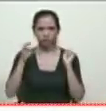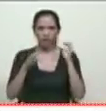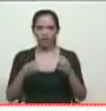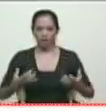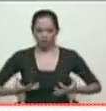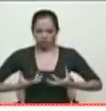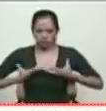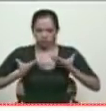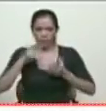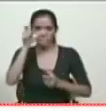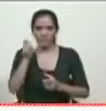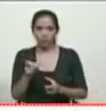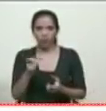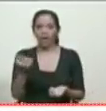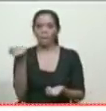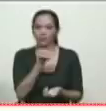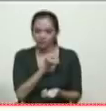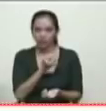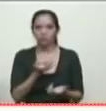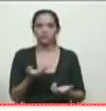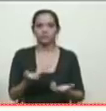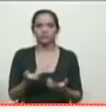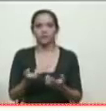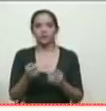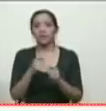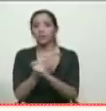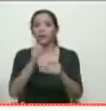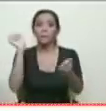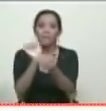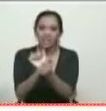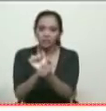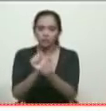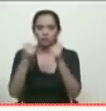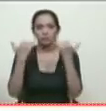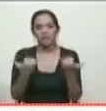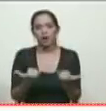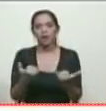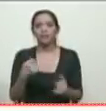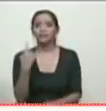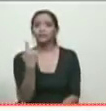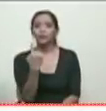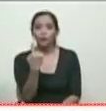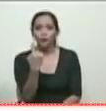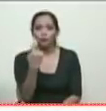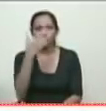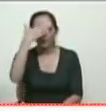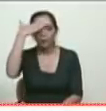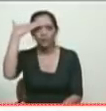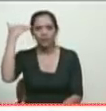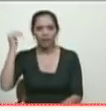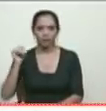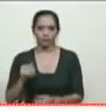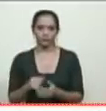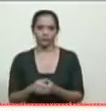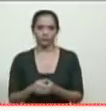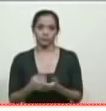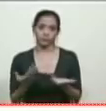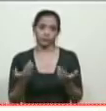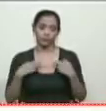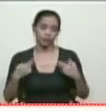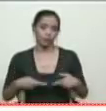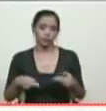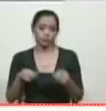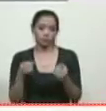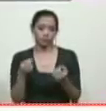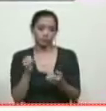han asesinado, han matado y han terminado presos y ahora se encuentran completamente solos y olvidados. Pero fíjate, Boris, desechables.